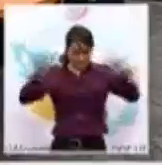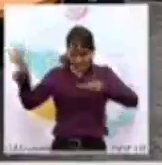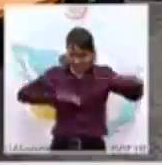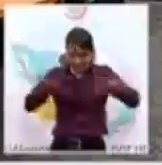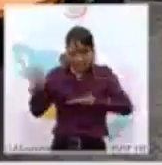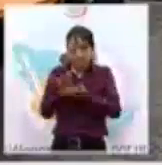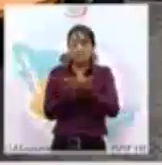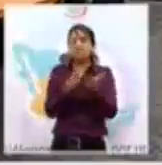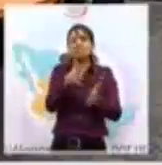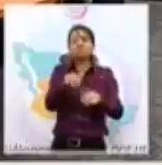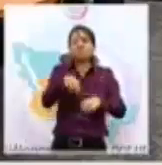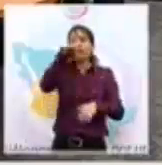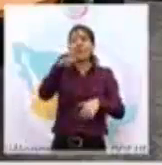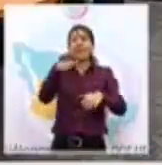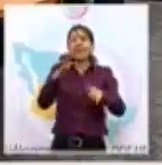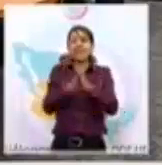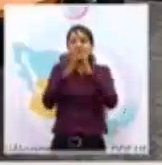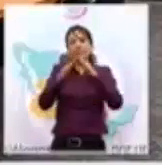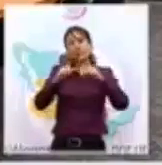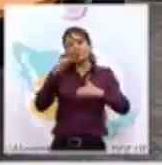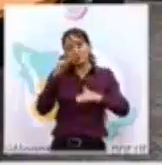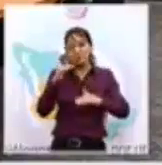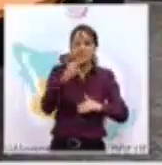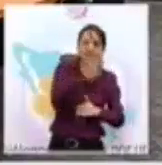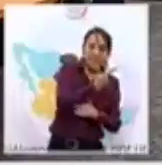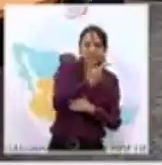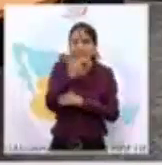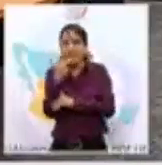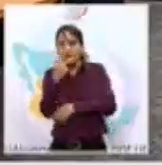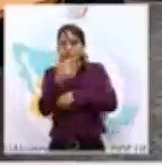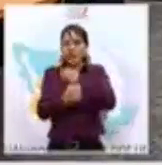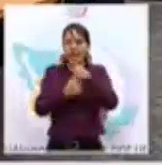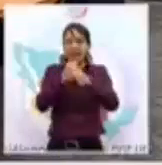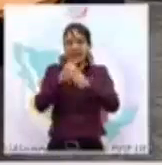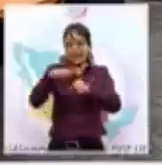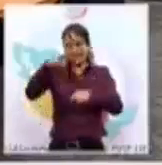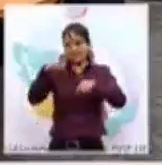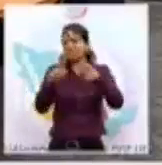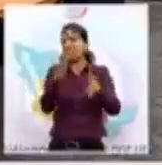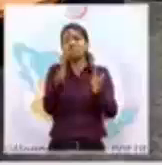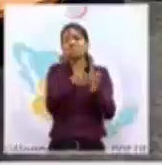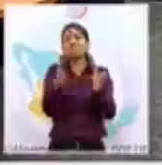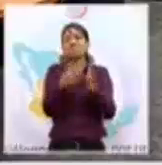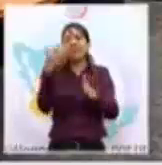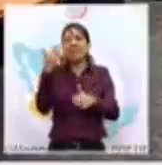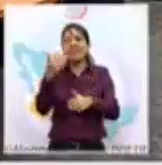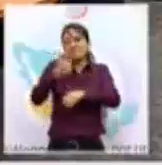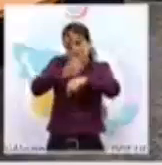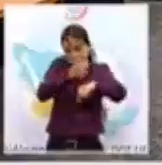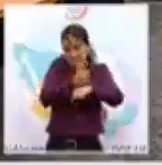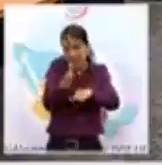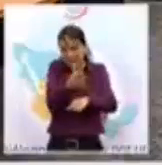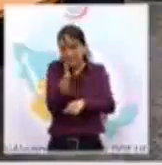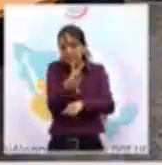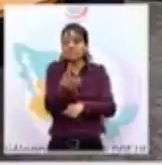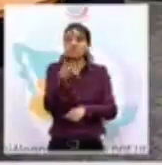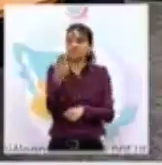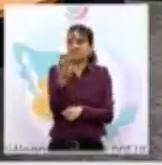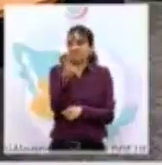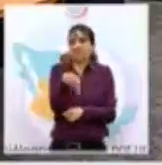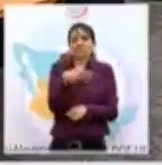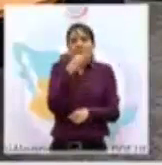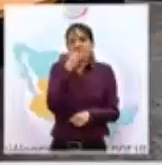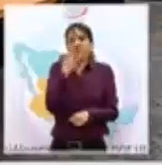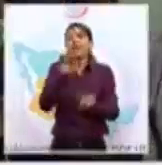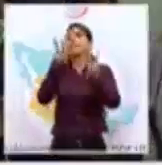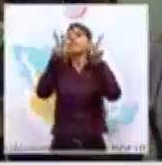entre 7 y 11, 12 años de edad, en la parte de la primaria, y digamos, eso es lo atractivo de lo que resultó. El